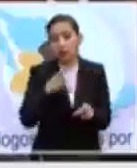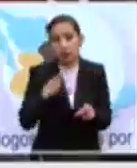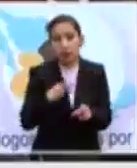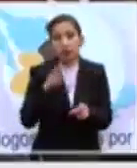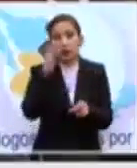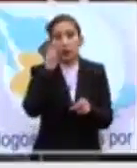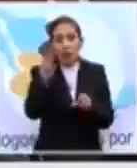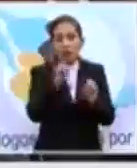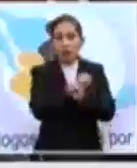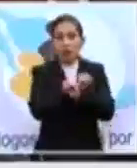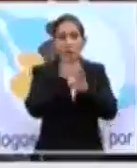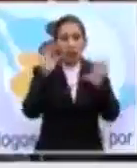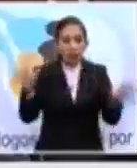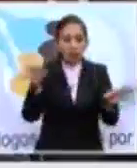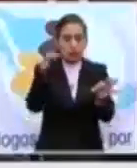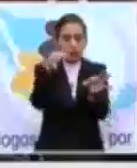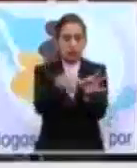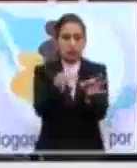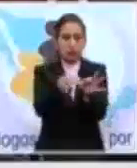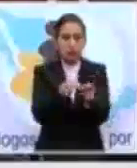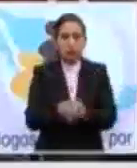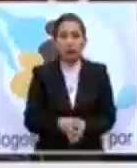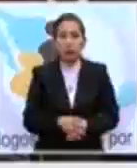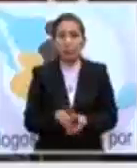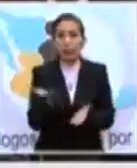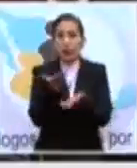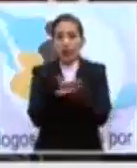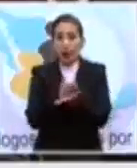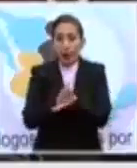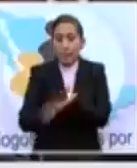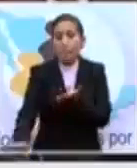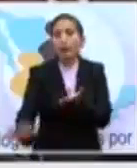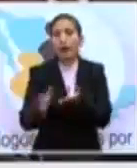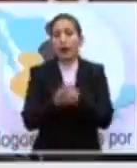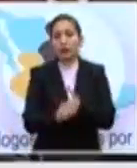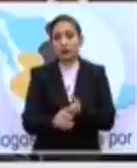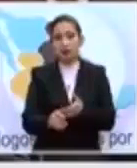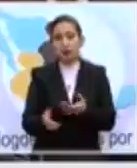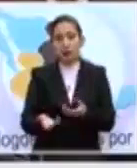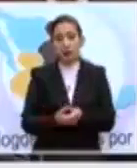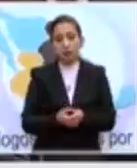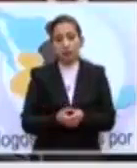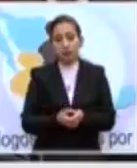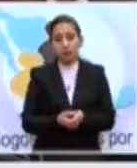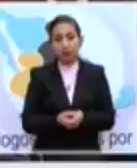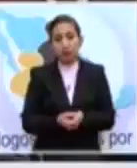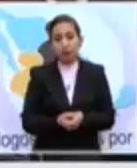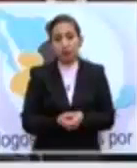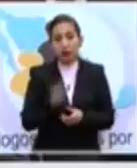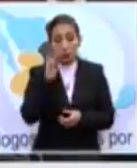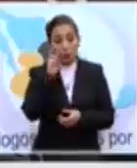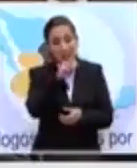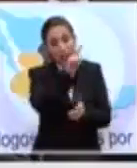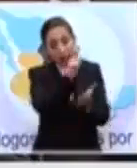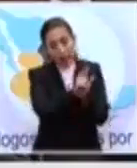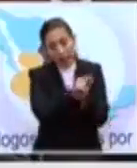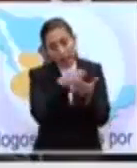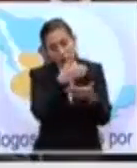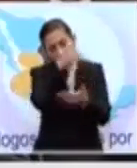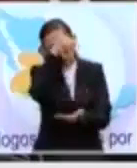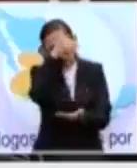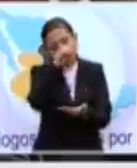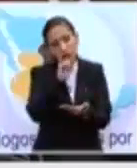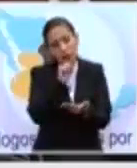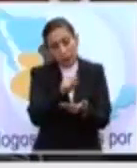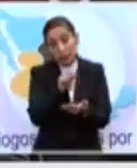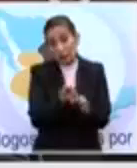del juego muy claras y muy precisas. Aparte de las penalidades que dio la parte de la ley, está haciendo